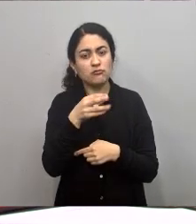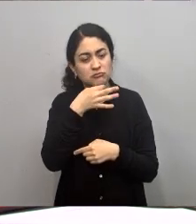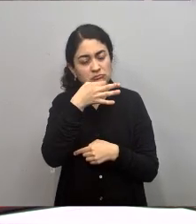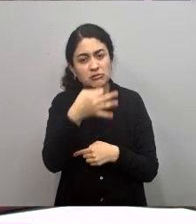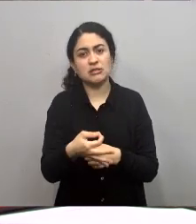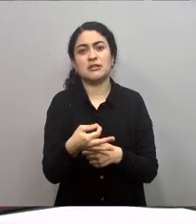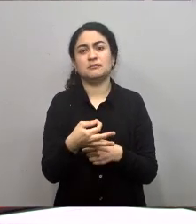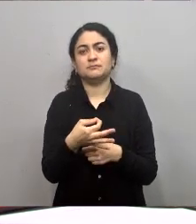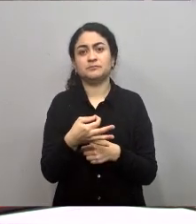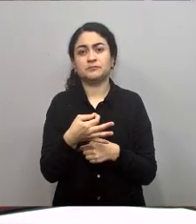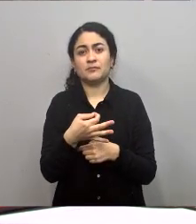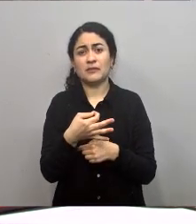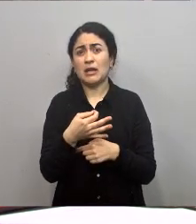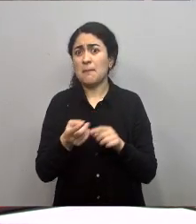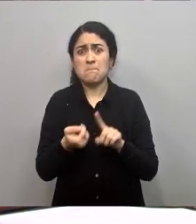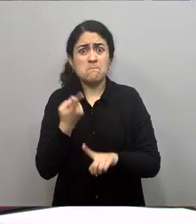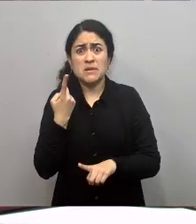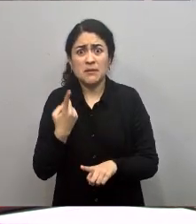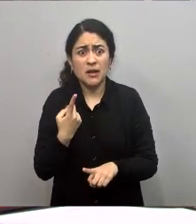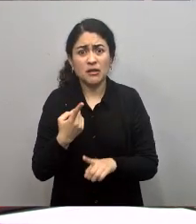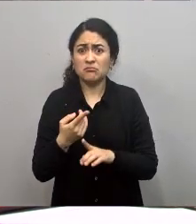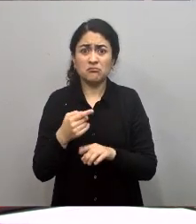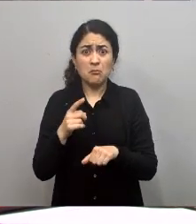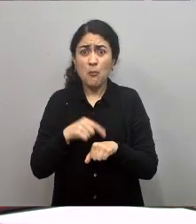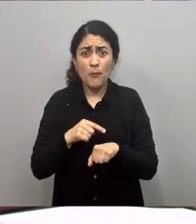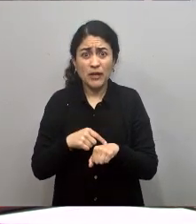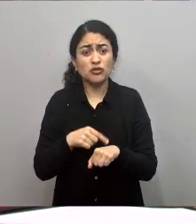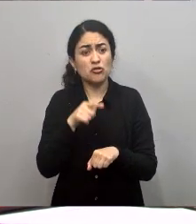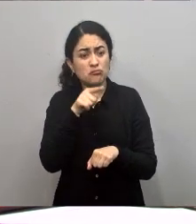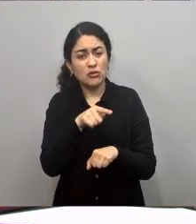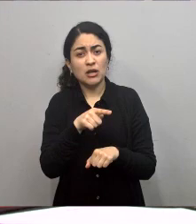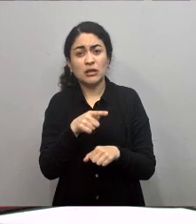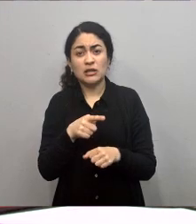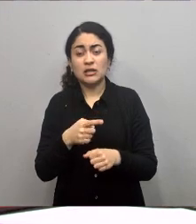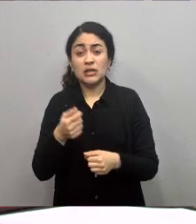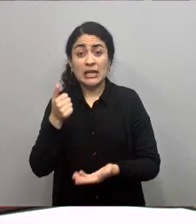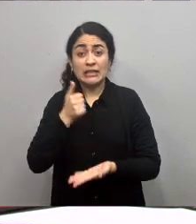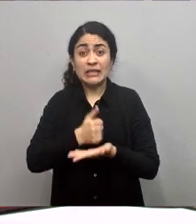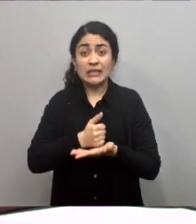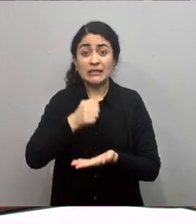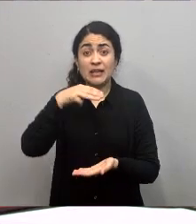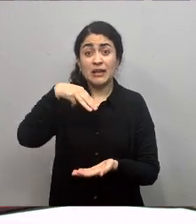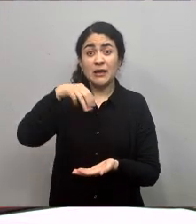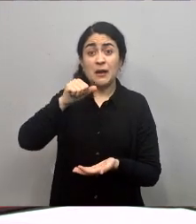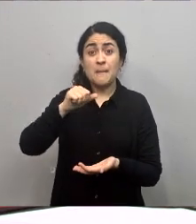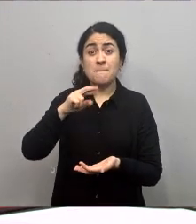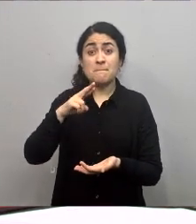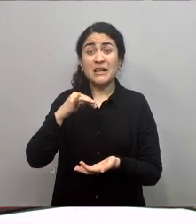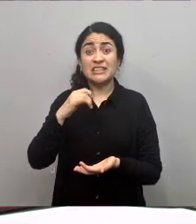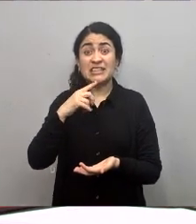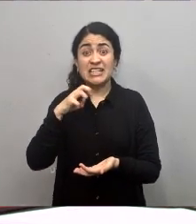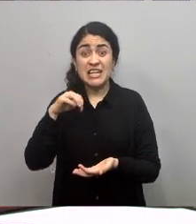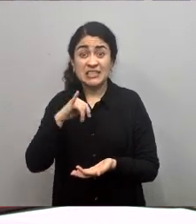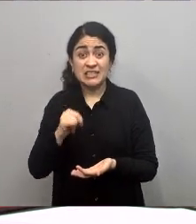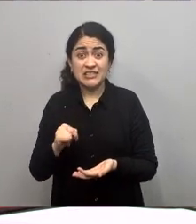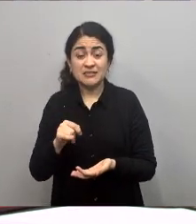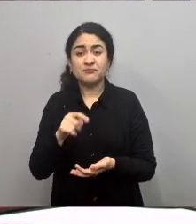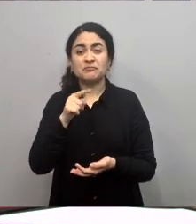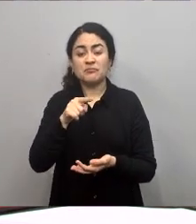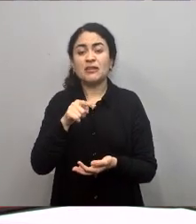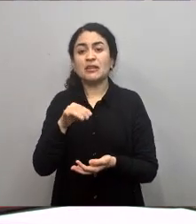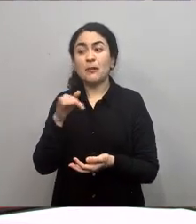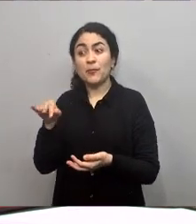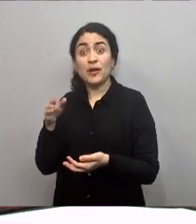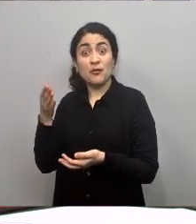que desde el primer minuto el intendente Martínez quiso, de una vez, digamos, desde el momento que se eligió el presidente del